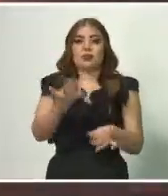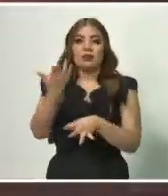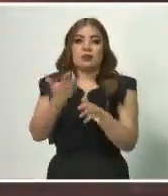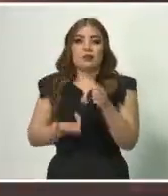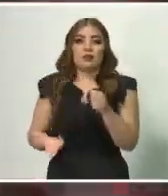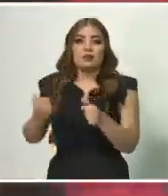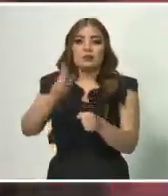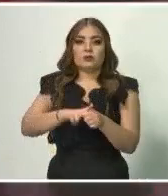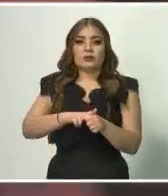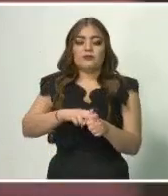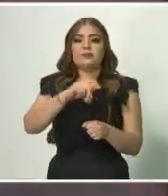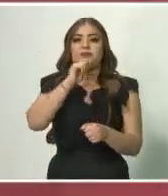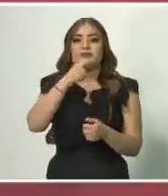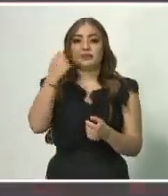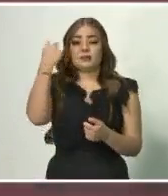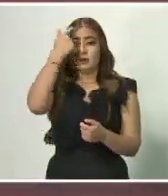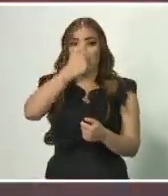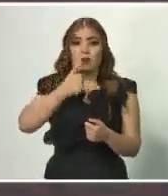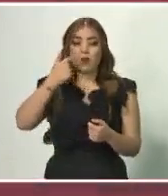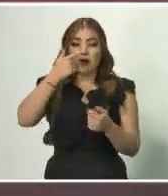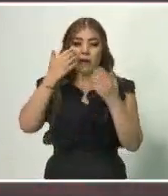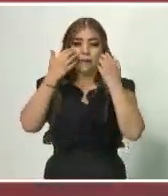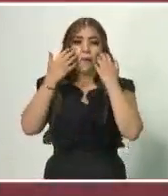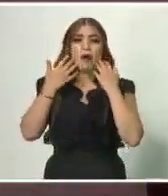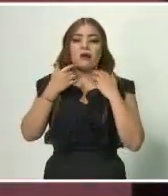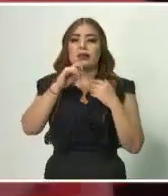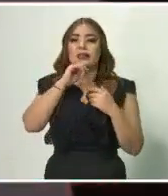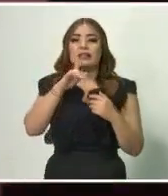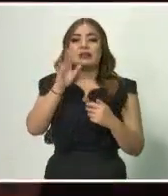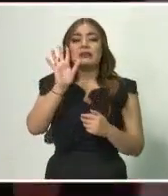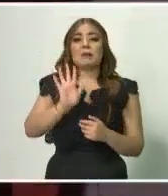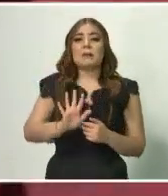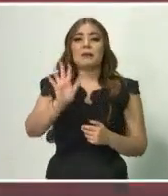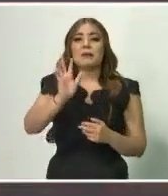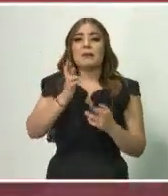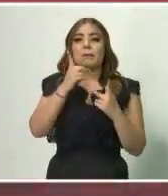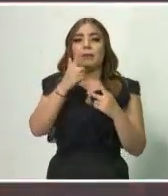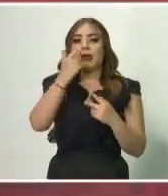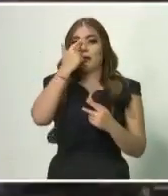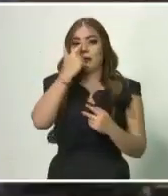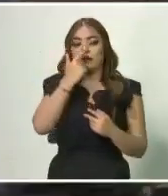pues además de diversos cortes en el rostro, presentaba una probable fractura de nariz.